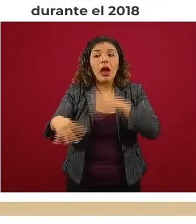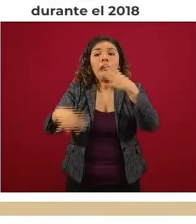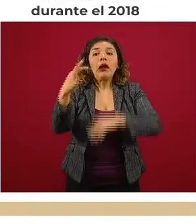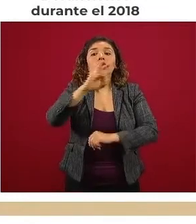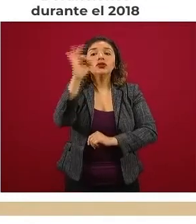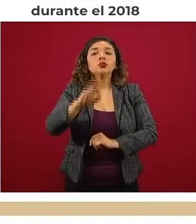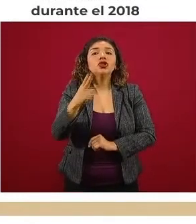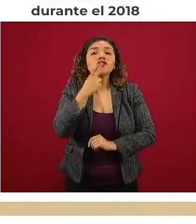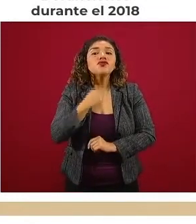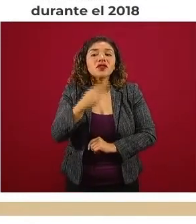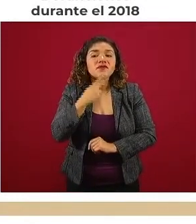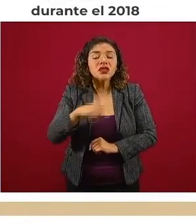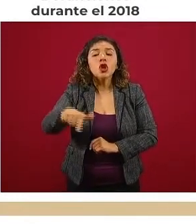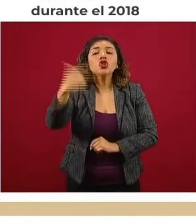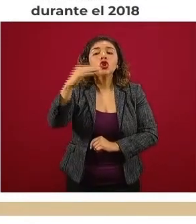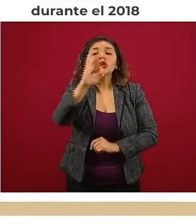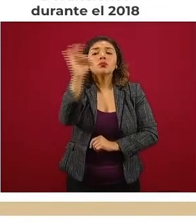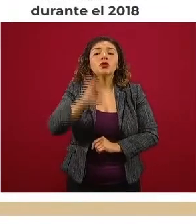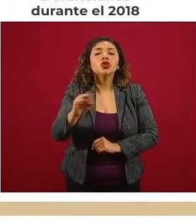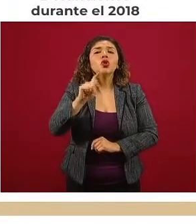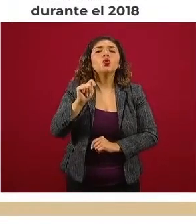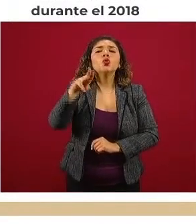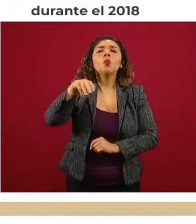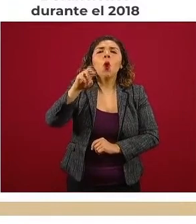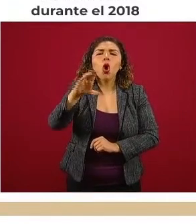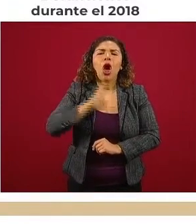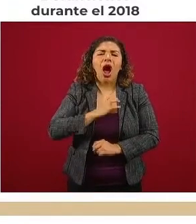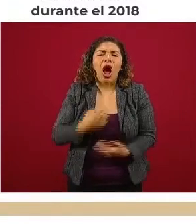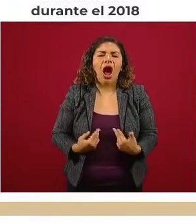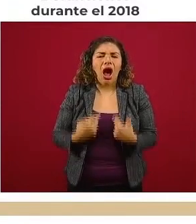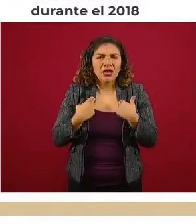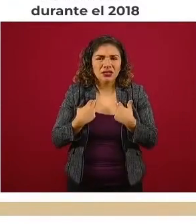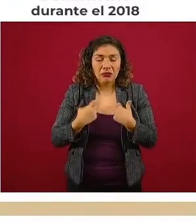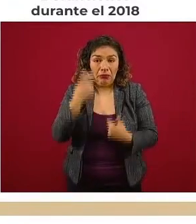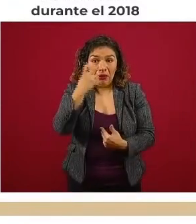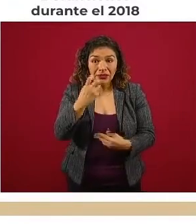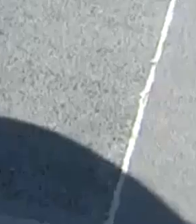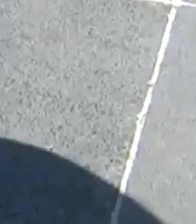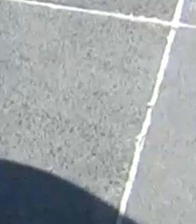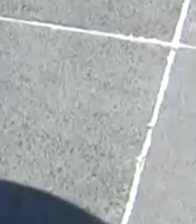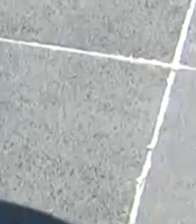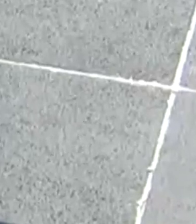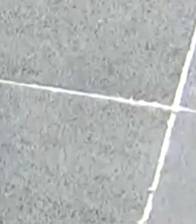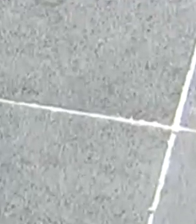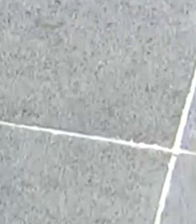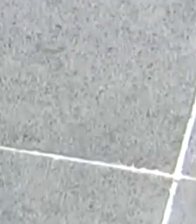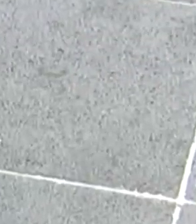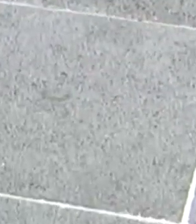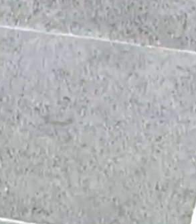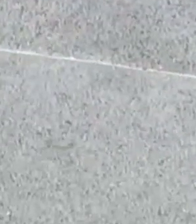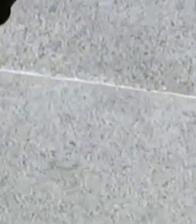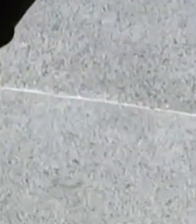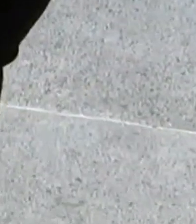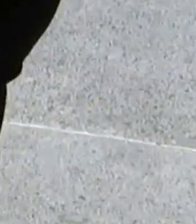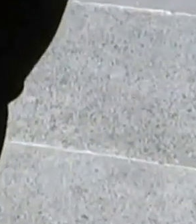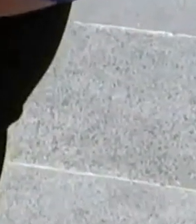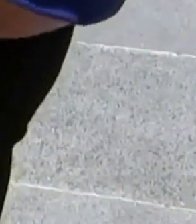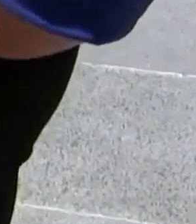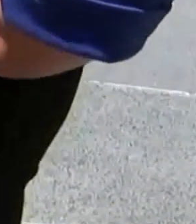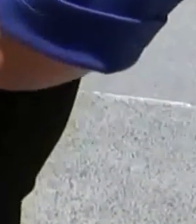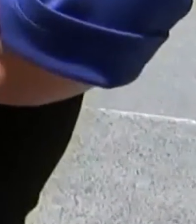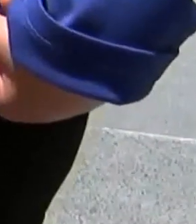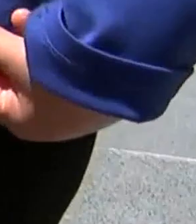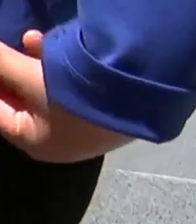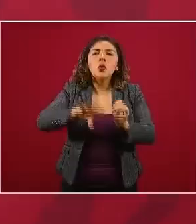cuestión cardiovascular. Estos problemas no son propios de las personas adultas, sino también de niños y adolescentes, pues México ocupa el primer lugar en